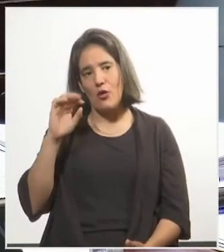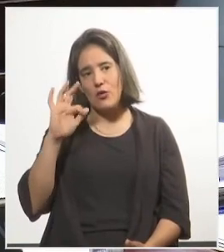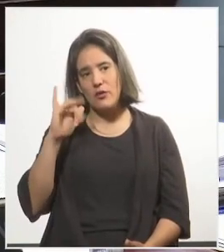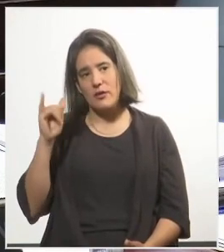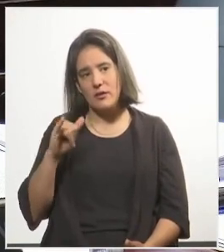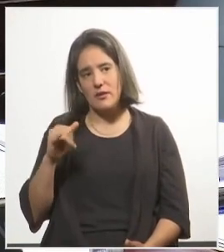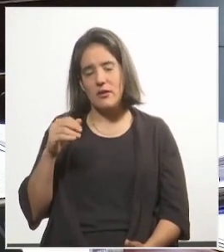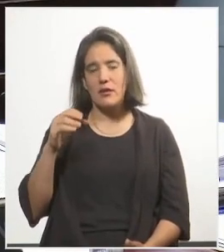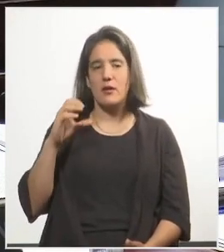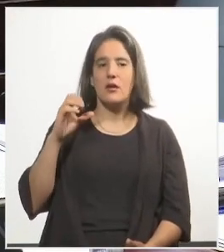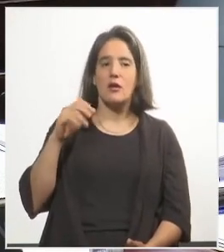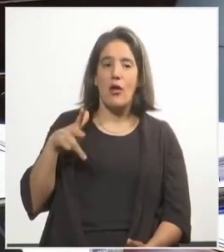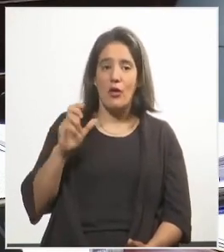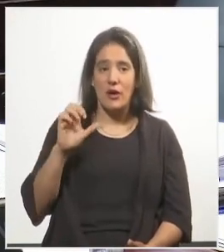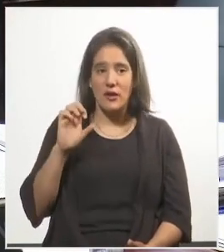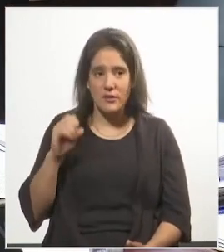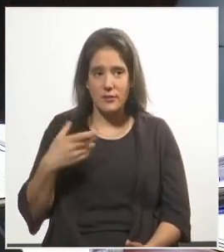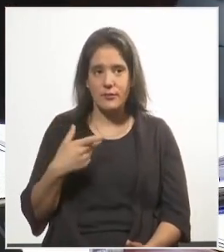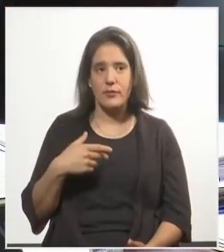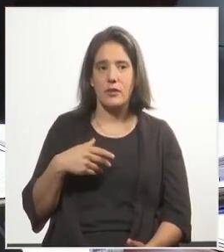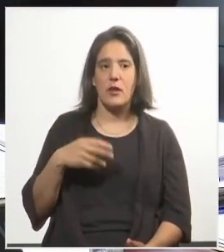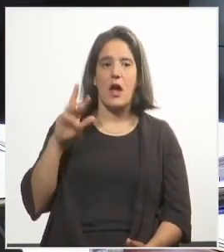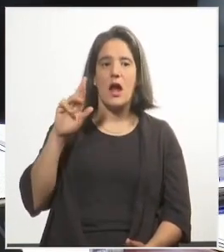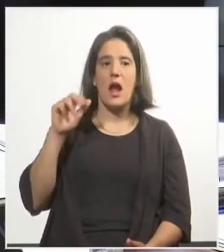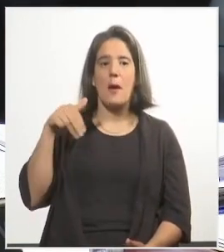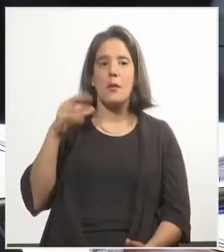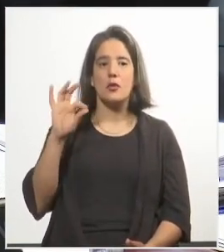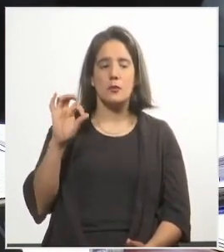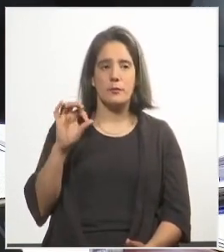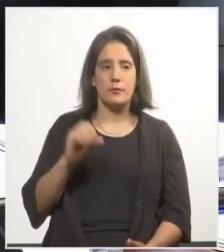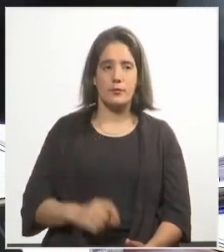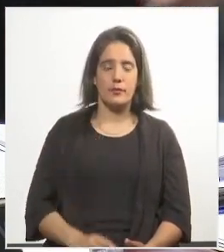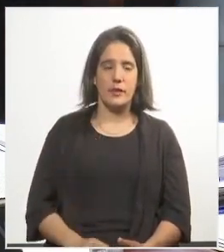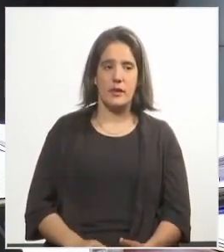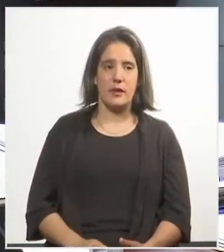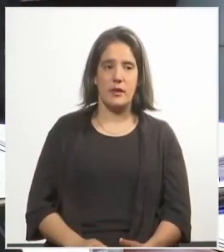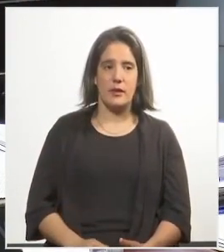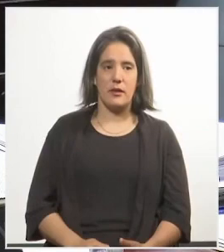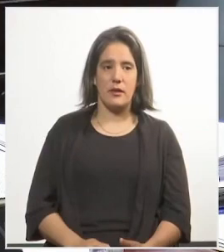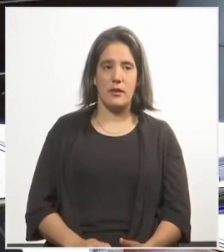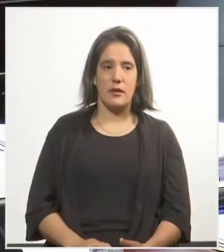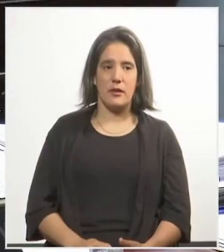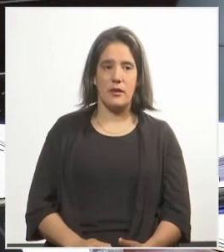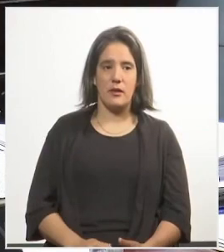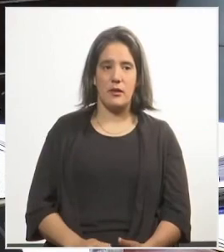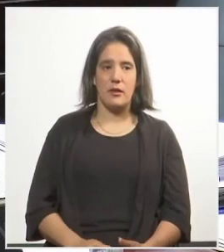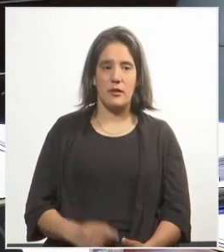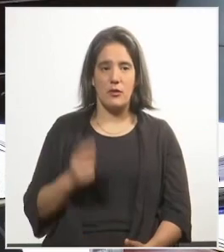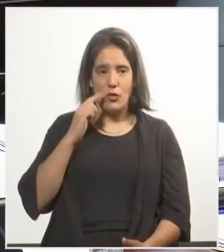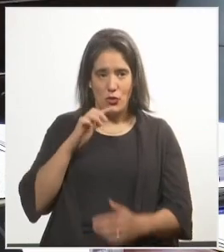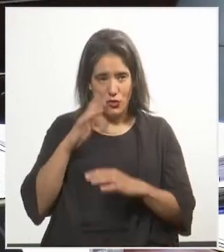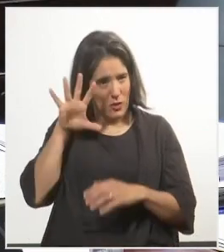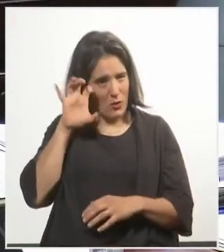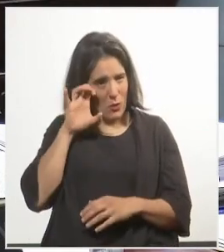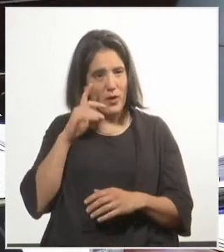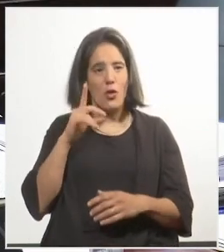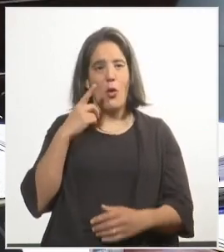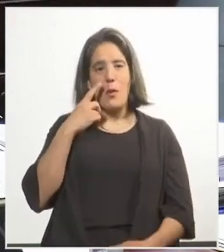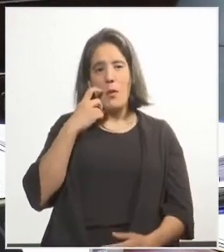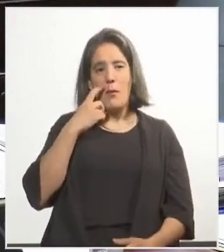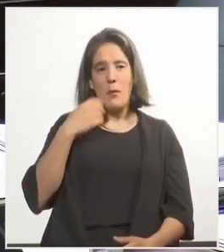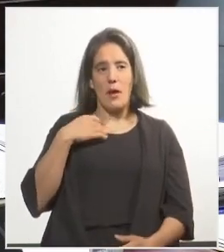Arturo Jaureche, a Jorge Abelardo Ramos, sobre el escritorio de mi padre, que era un